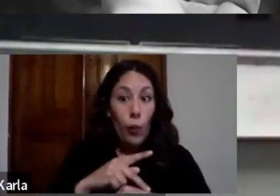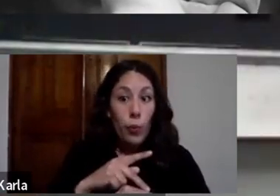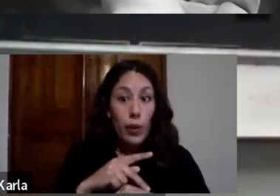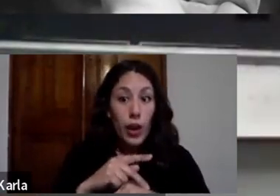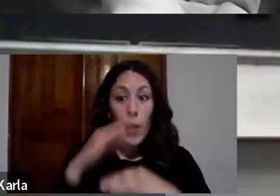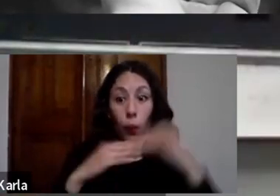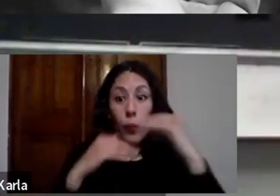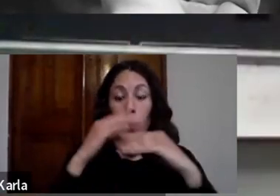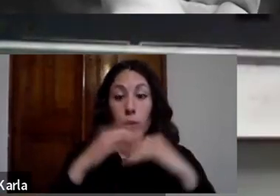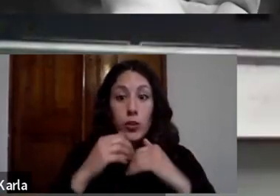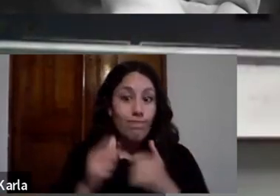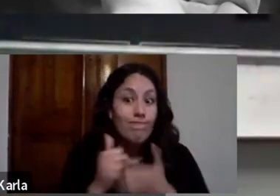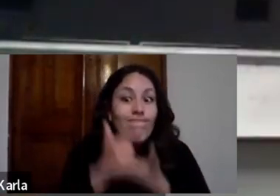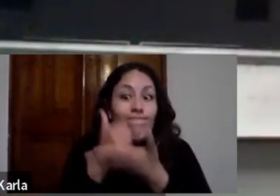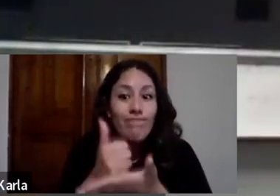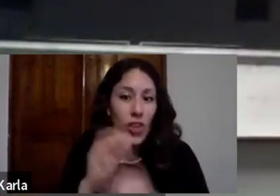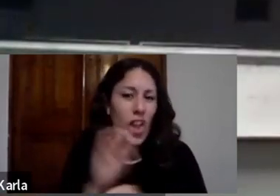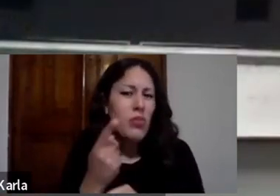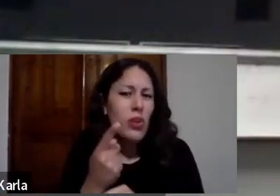de tropiezo está facilito.